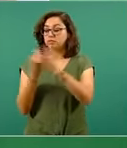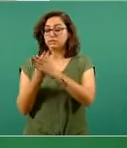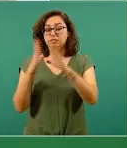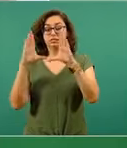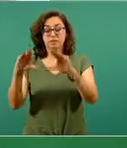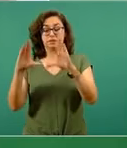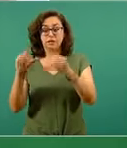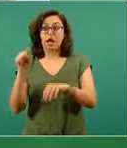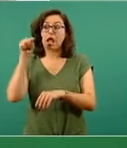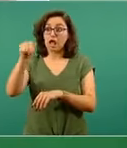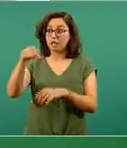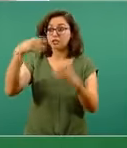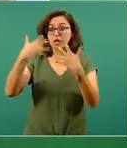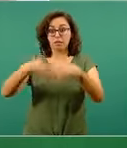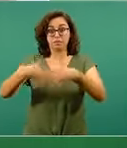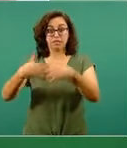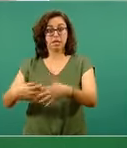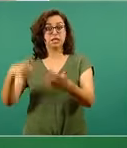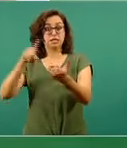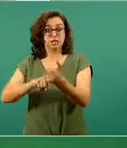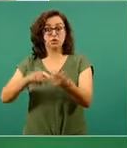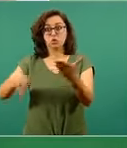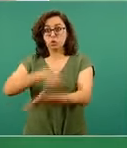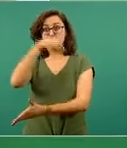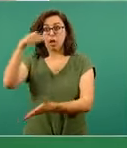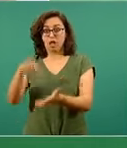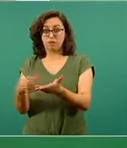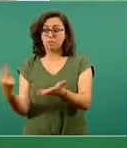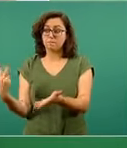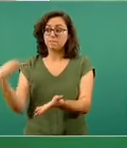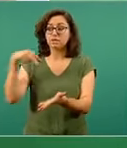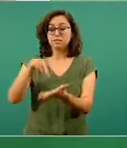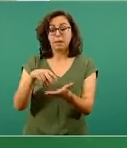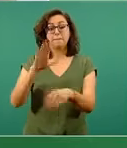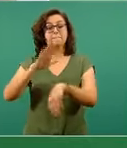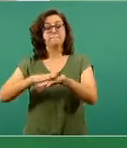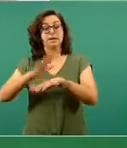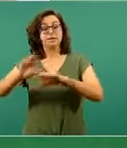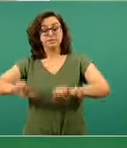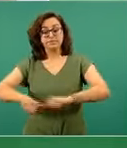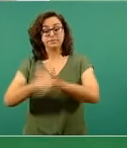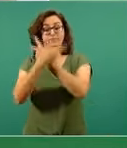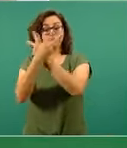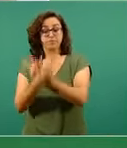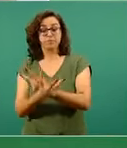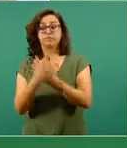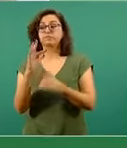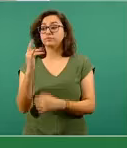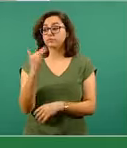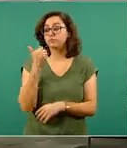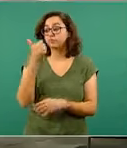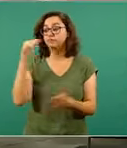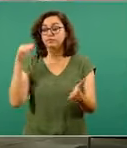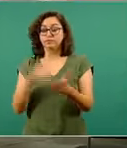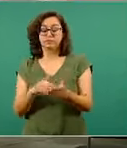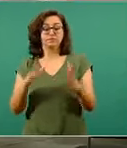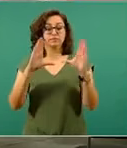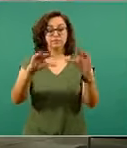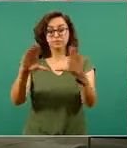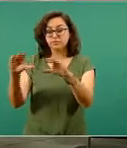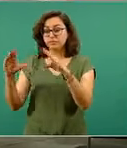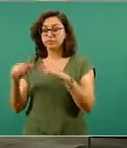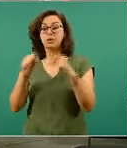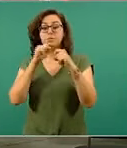físicas en las plantas como virtuales, más de 56,000 asistentes, más de 45,000 maestros